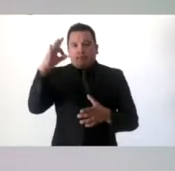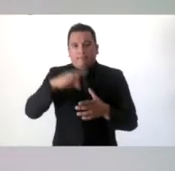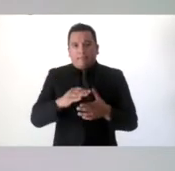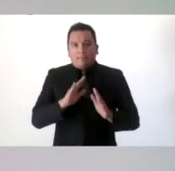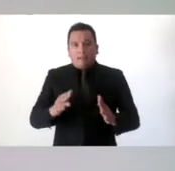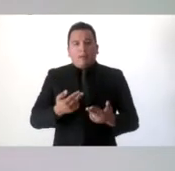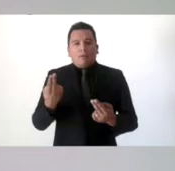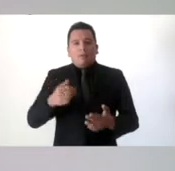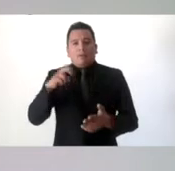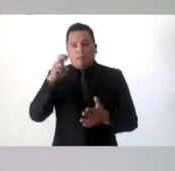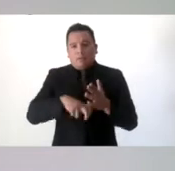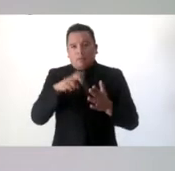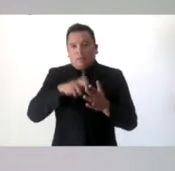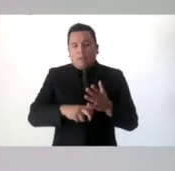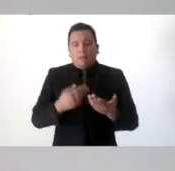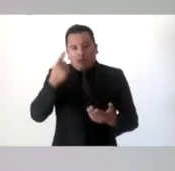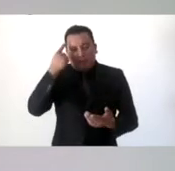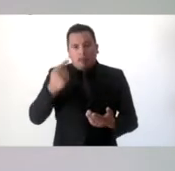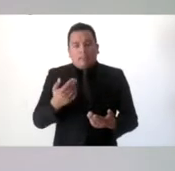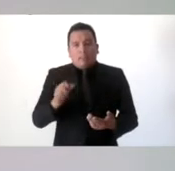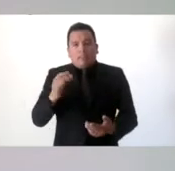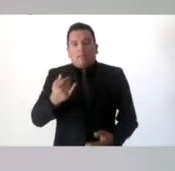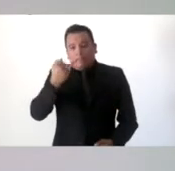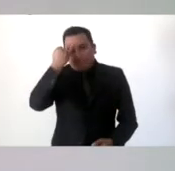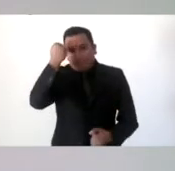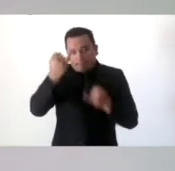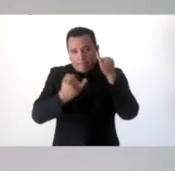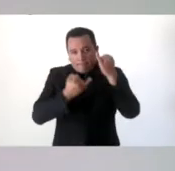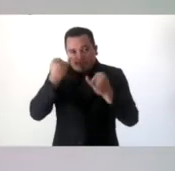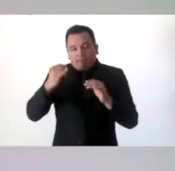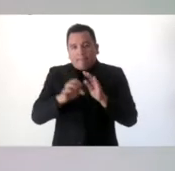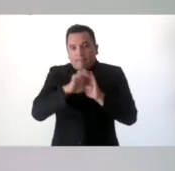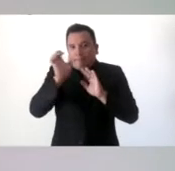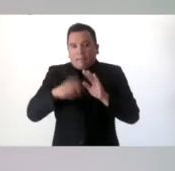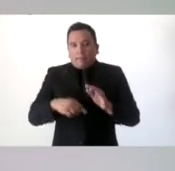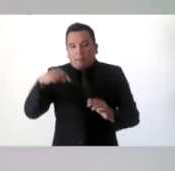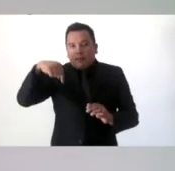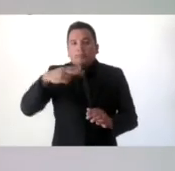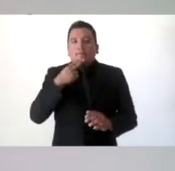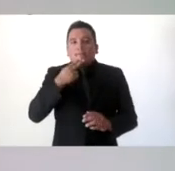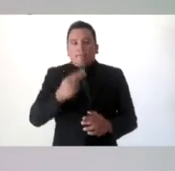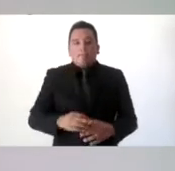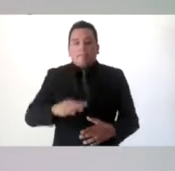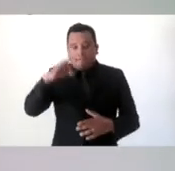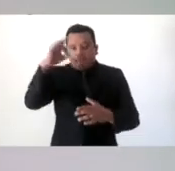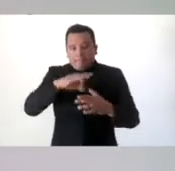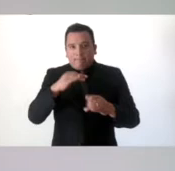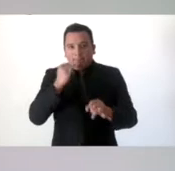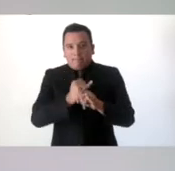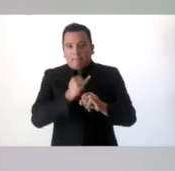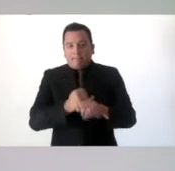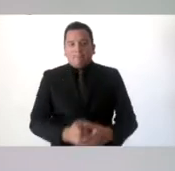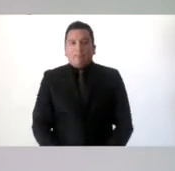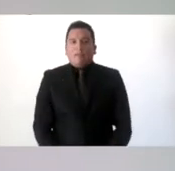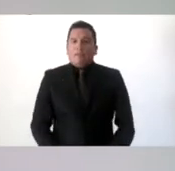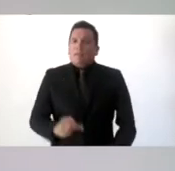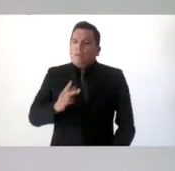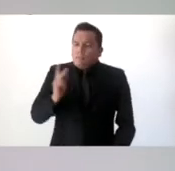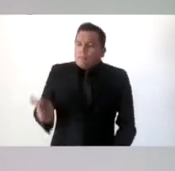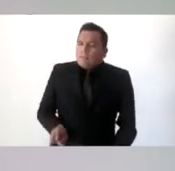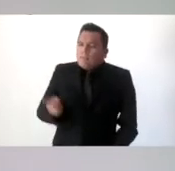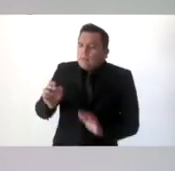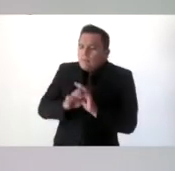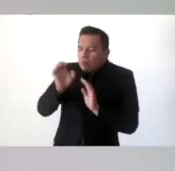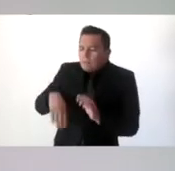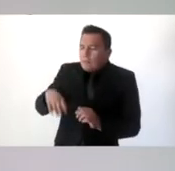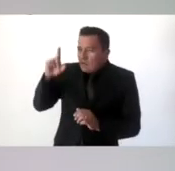estados, principalmente el tema de la utilización de mecanismos electrónicos. ¿Cuál es el principal reto al que se han enfrentado cuando empiezan